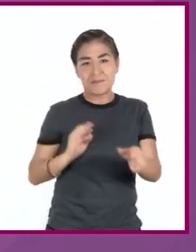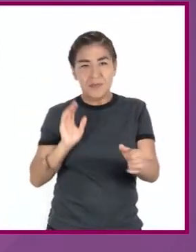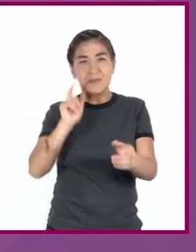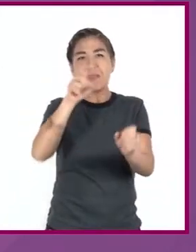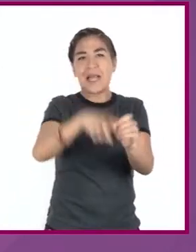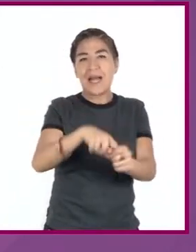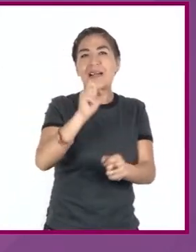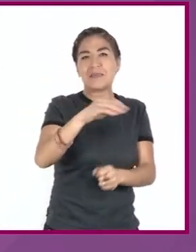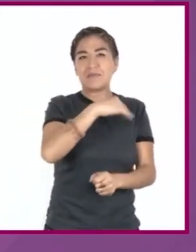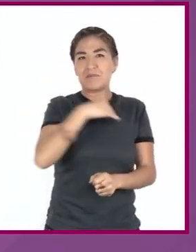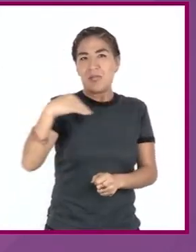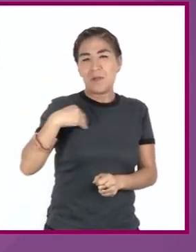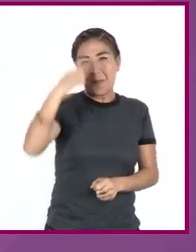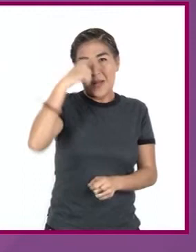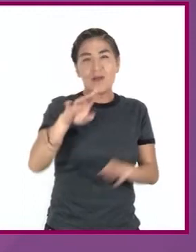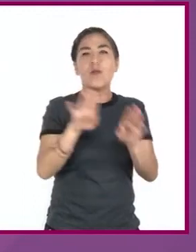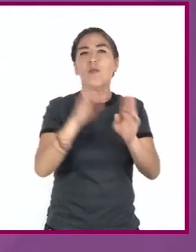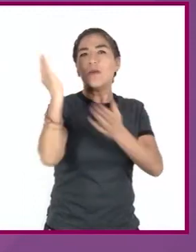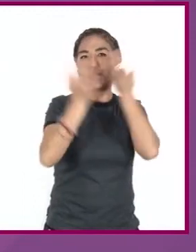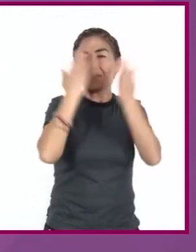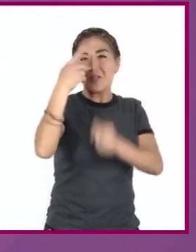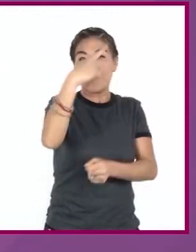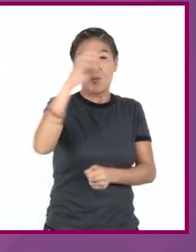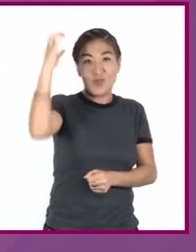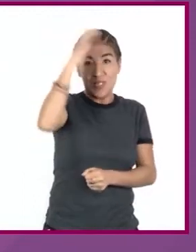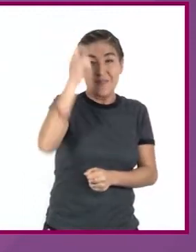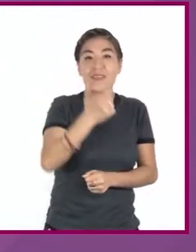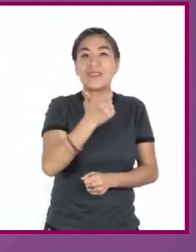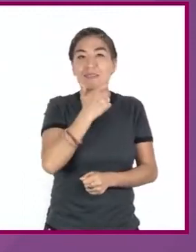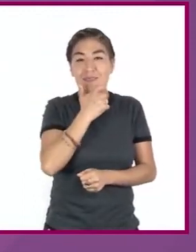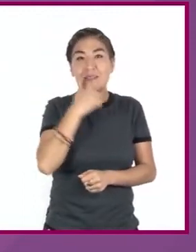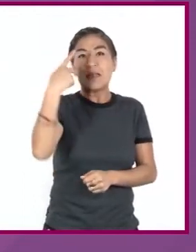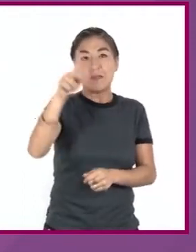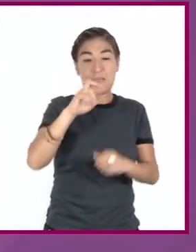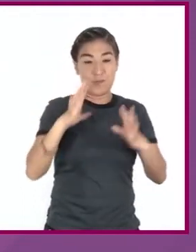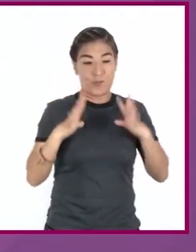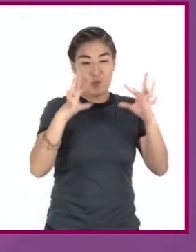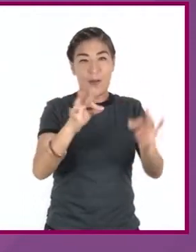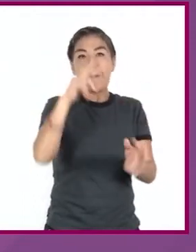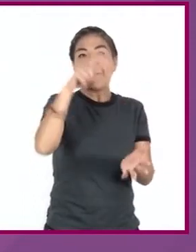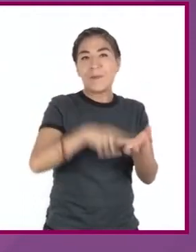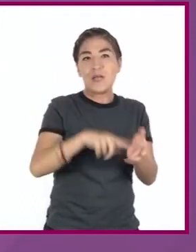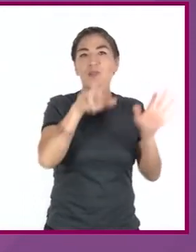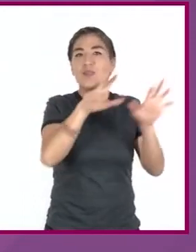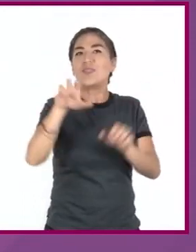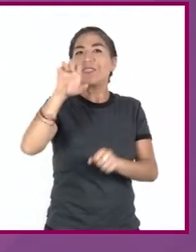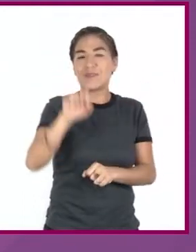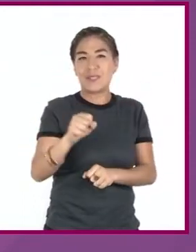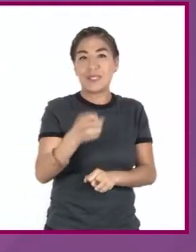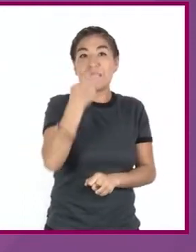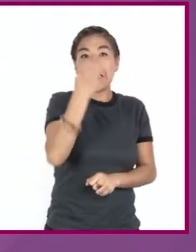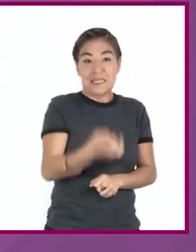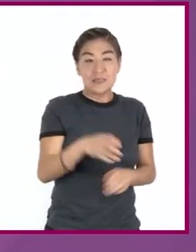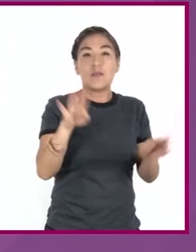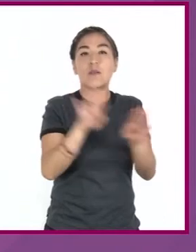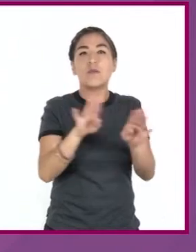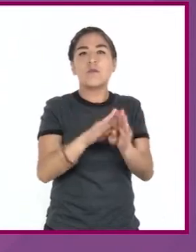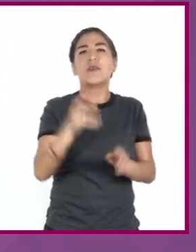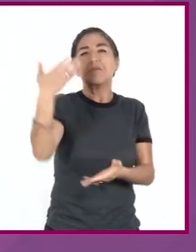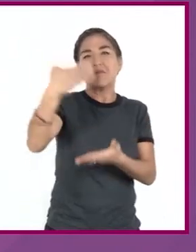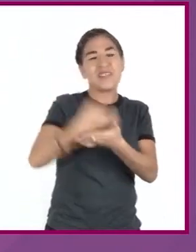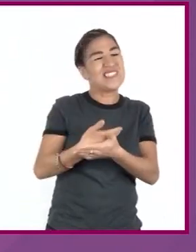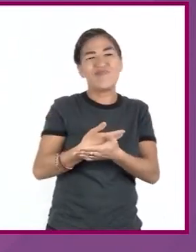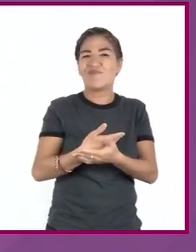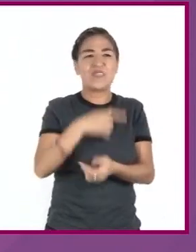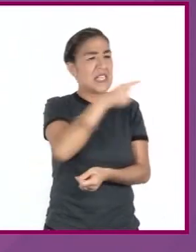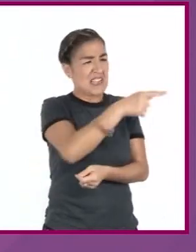una prestigiosa academia científica inglesa, fundada en 1660. Sin embargo, Davy me pidió que rechazara el